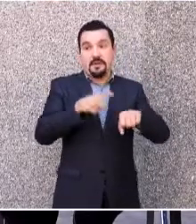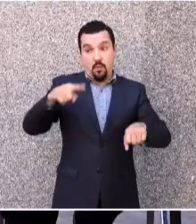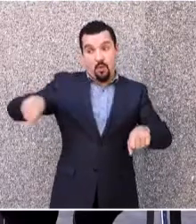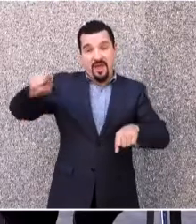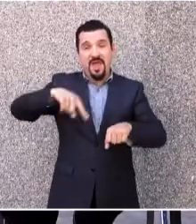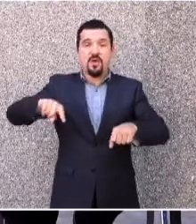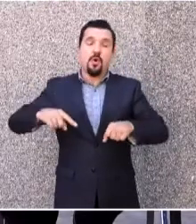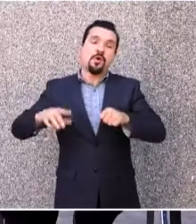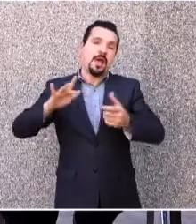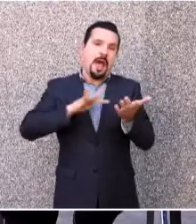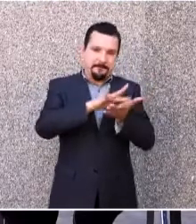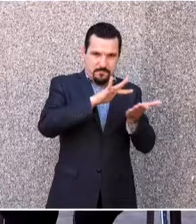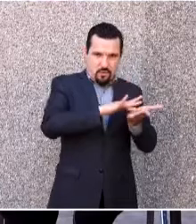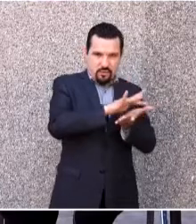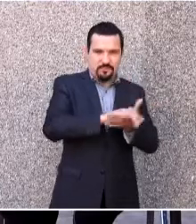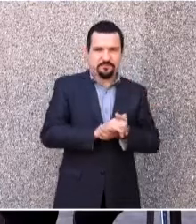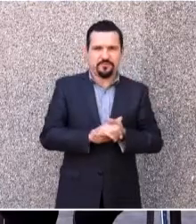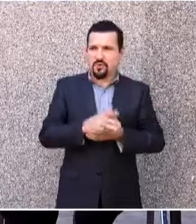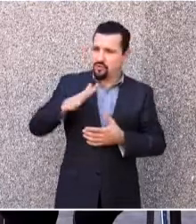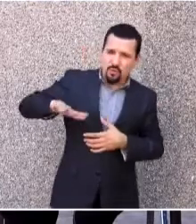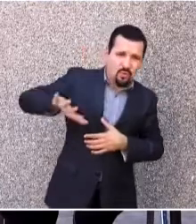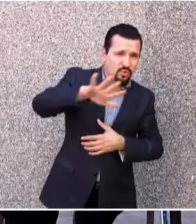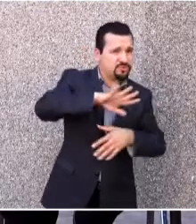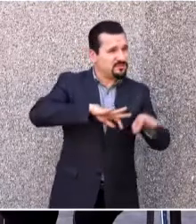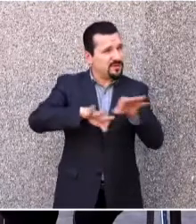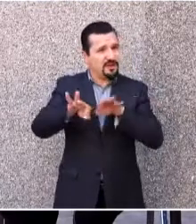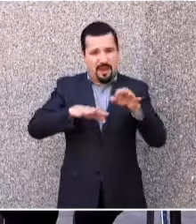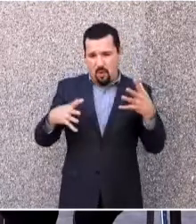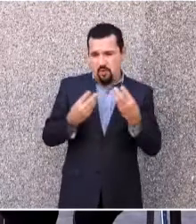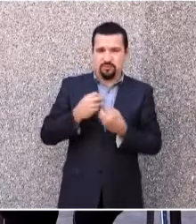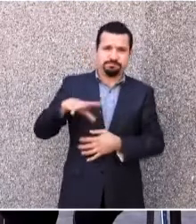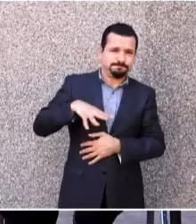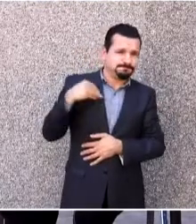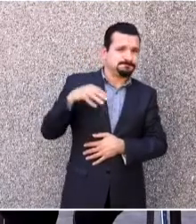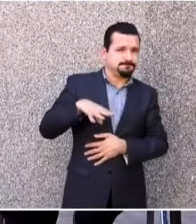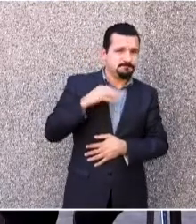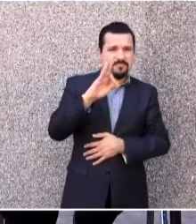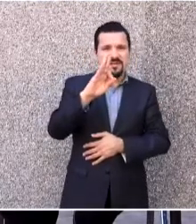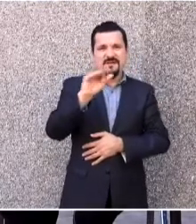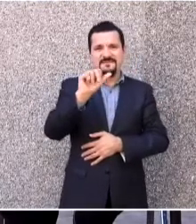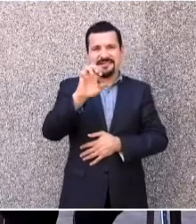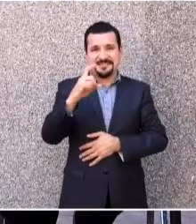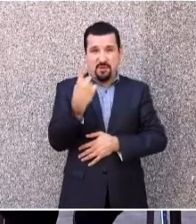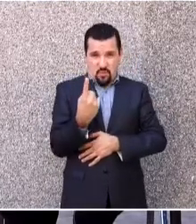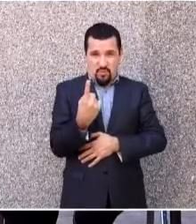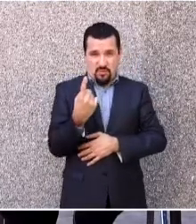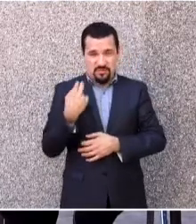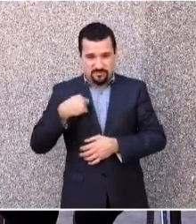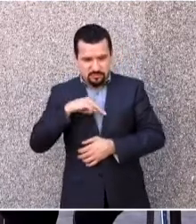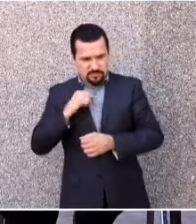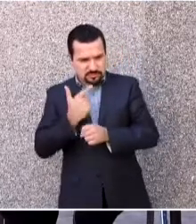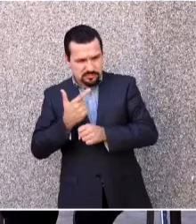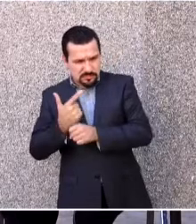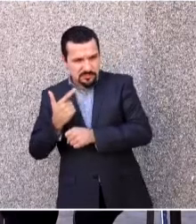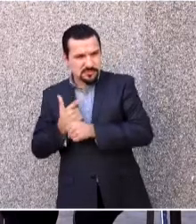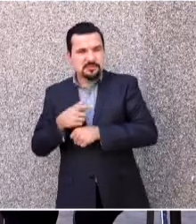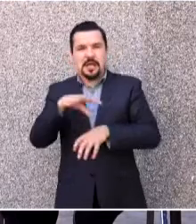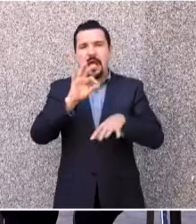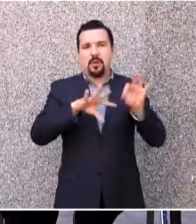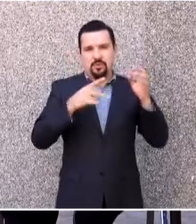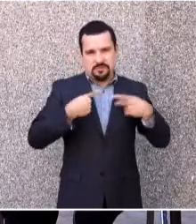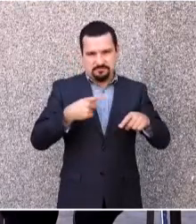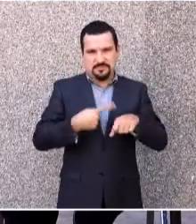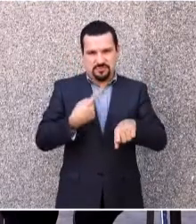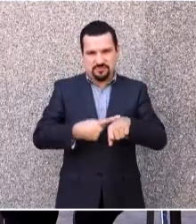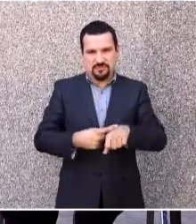con intensidad. Para la fase 1 ha sido suficiente, hemos detectado los casos, pero es importante, yo